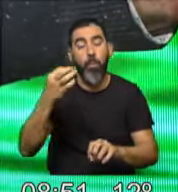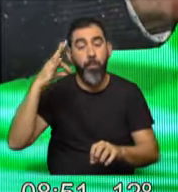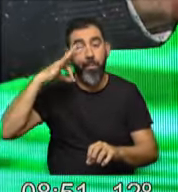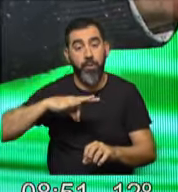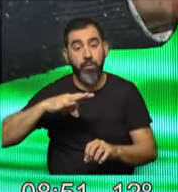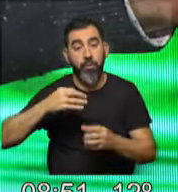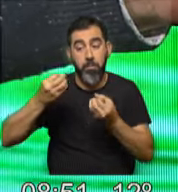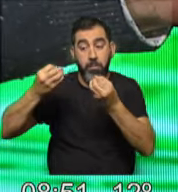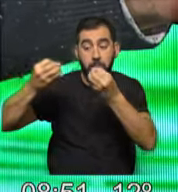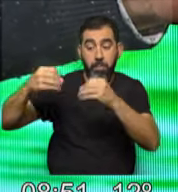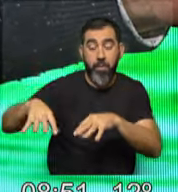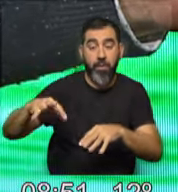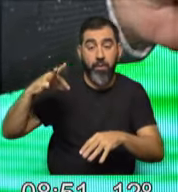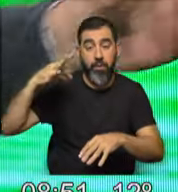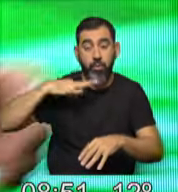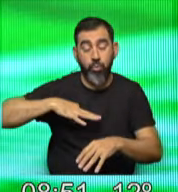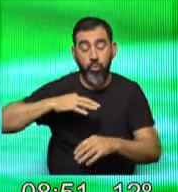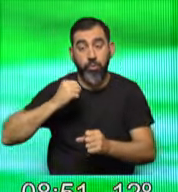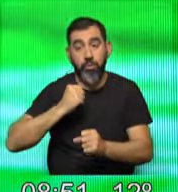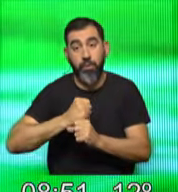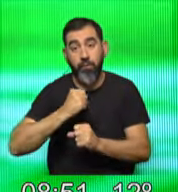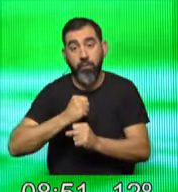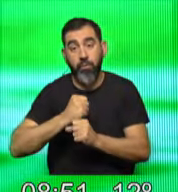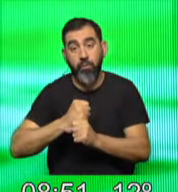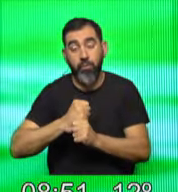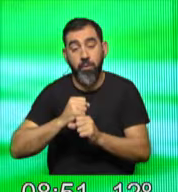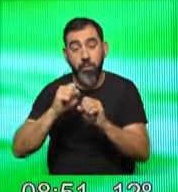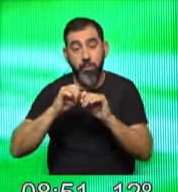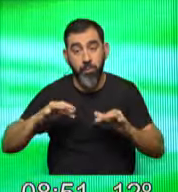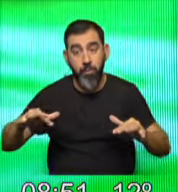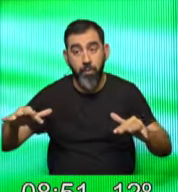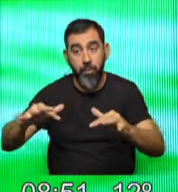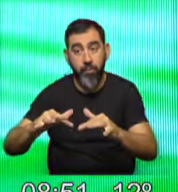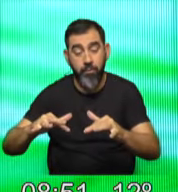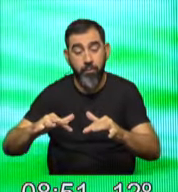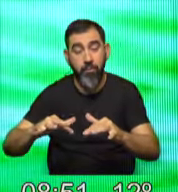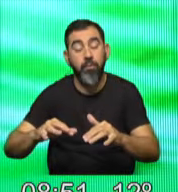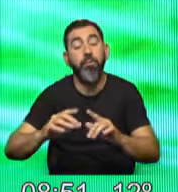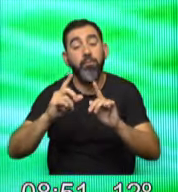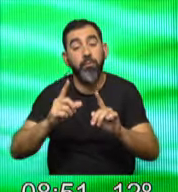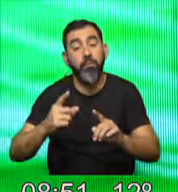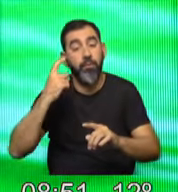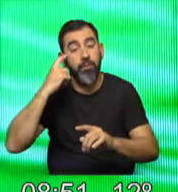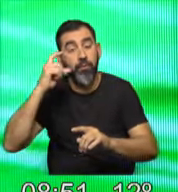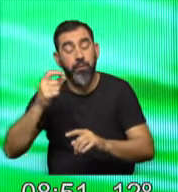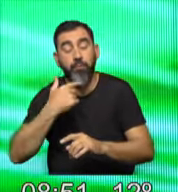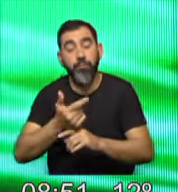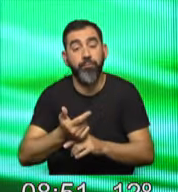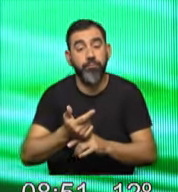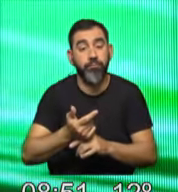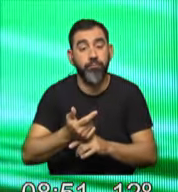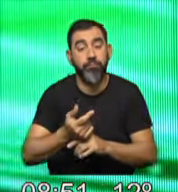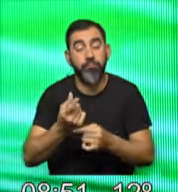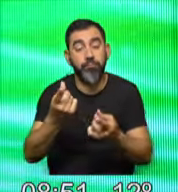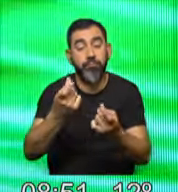que ha observado el salario real de los trabajadores en la época de la pandemia sino que nosotros hemos levantado ideas como la